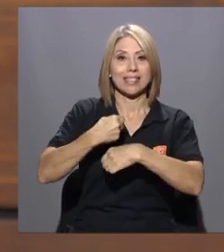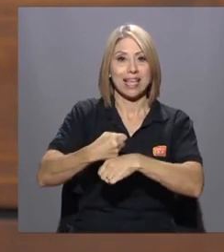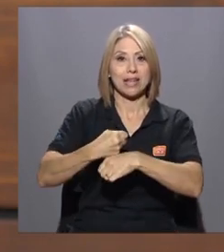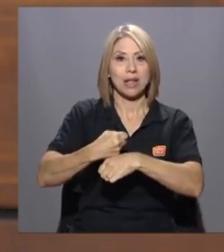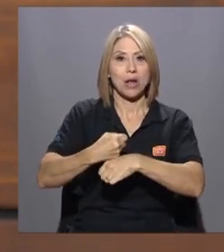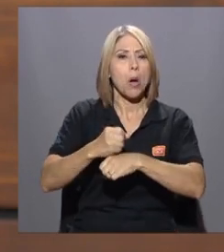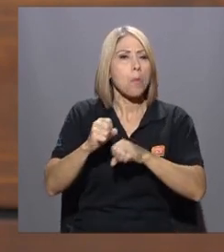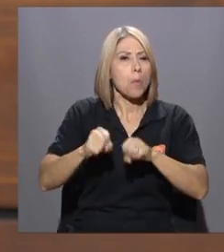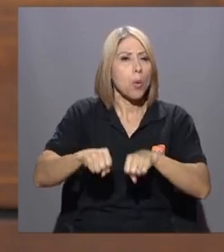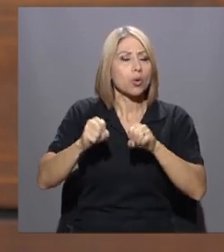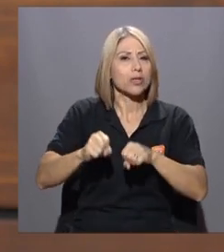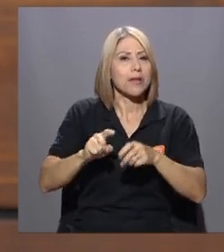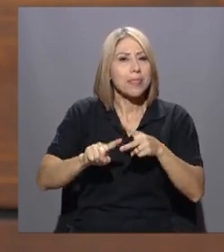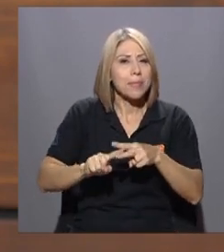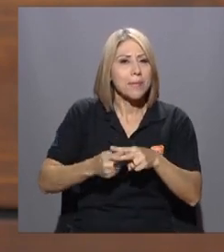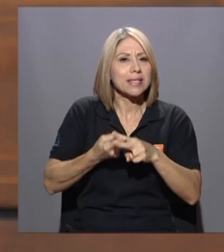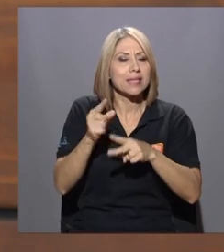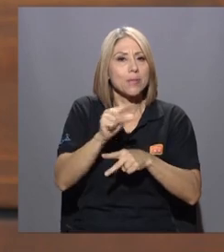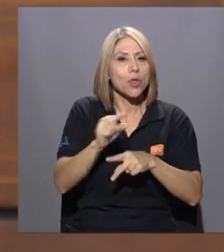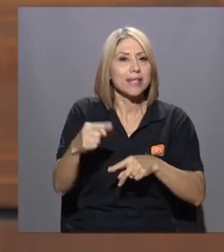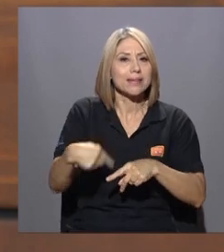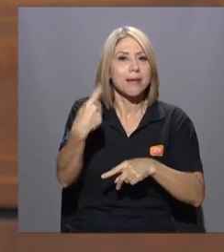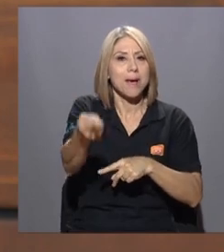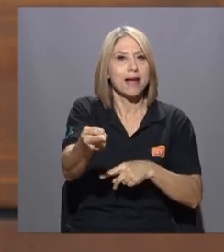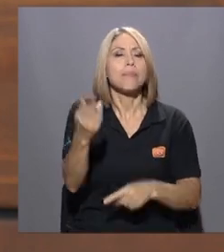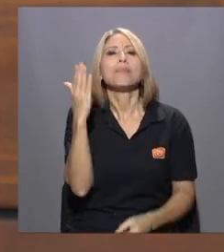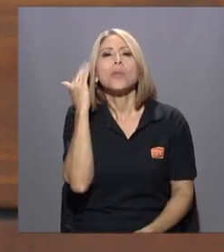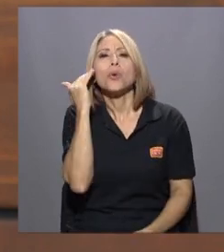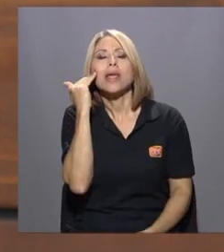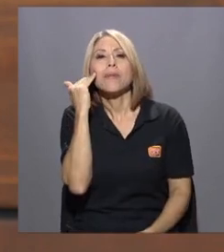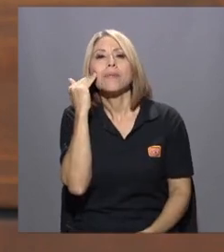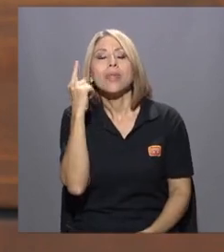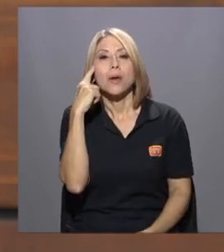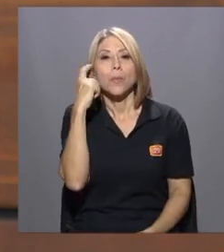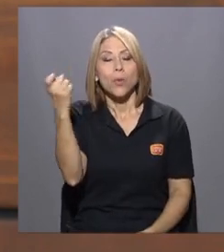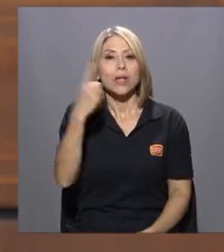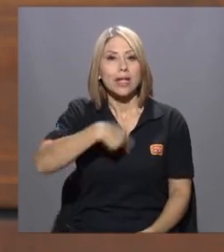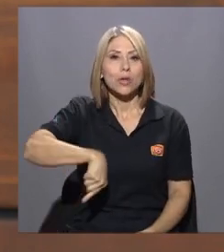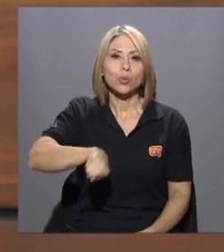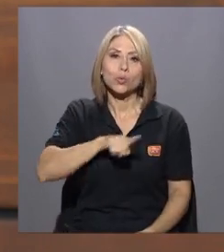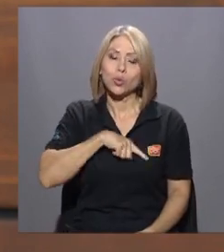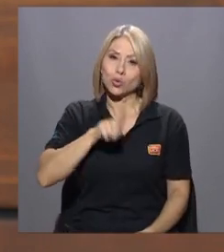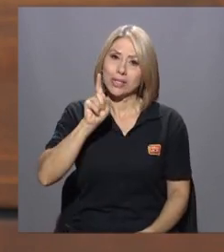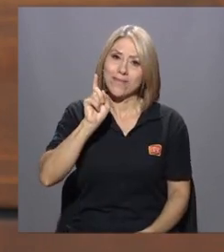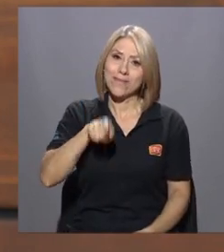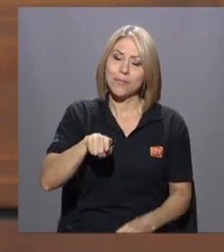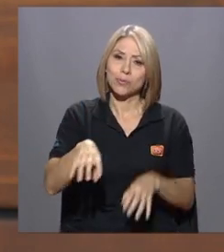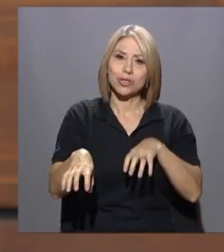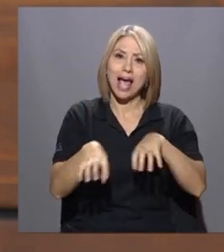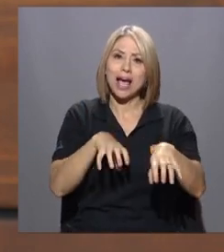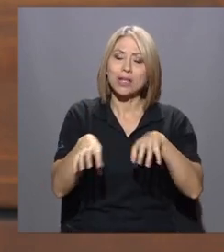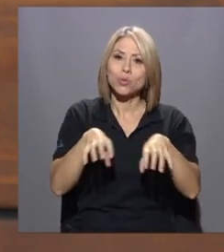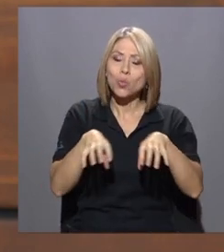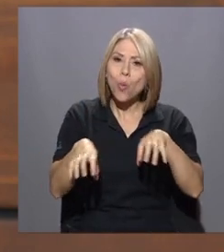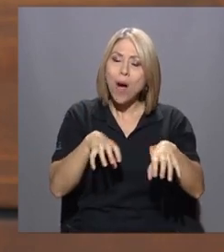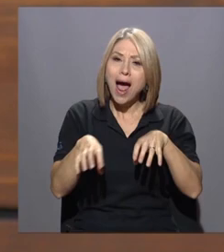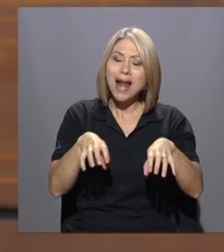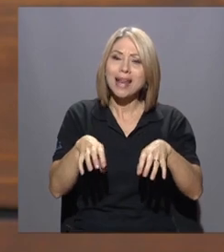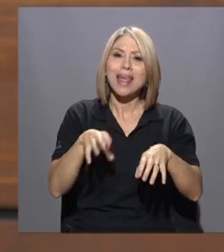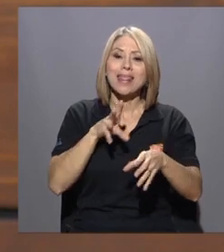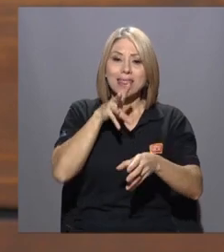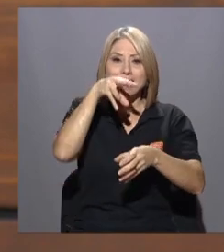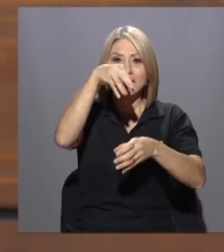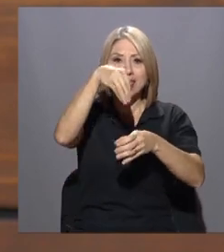qué? Porque, nuevamente, tenemos que actuar dentro del marco de